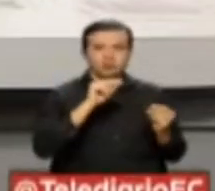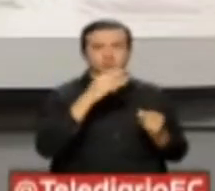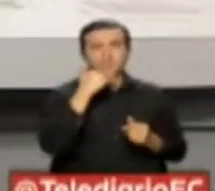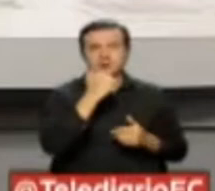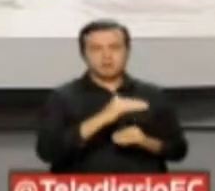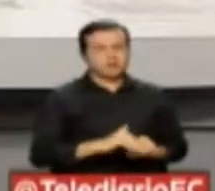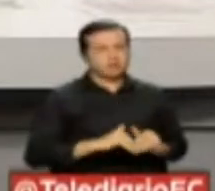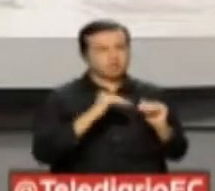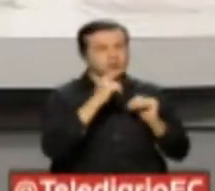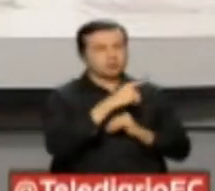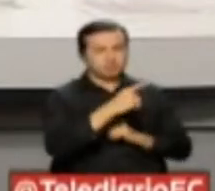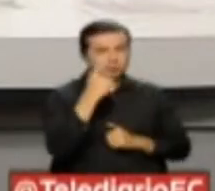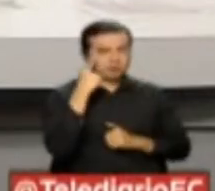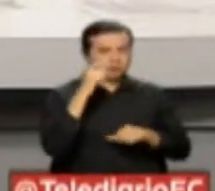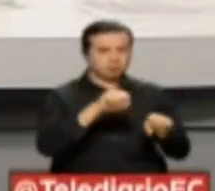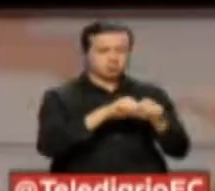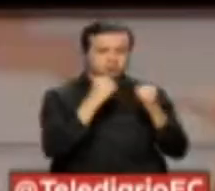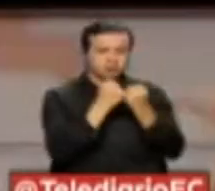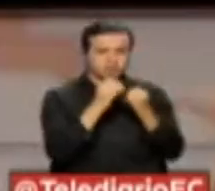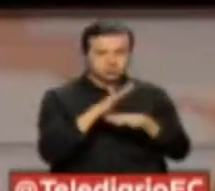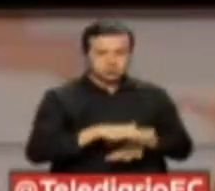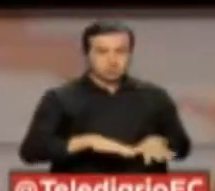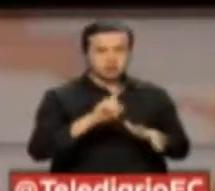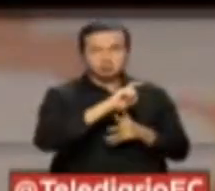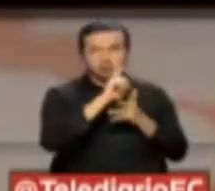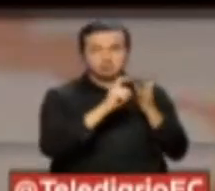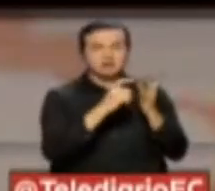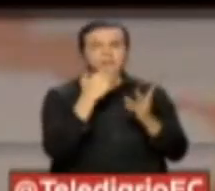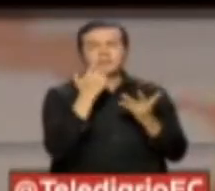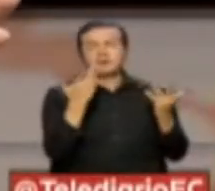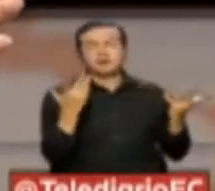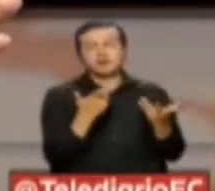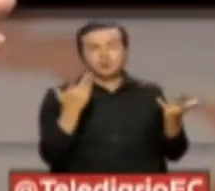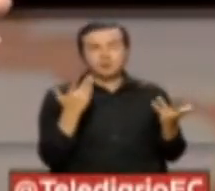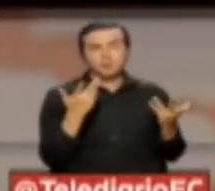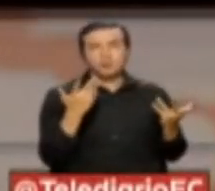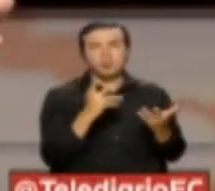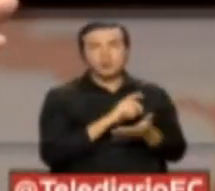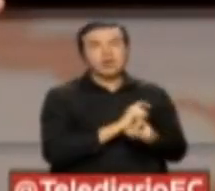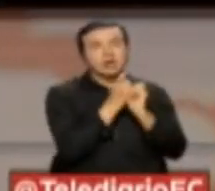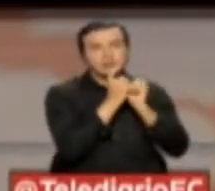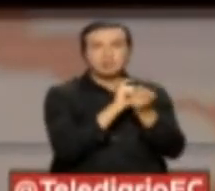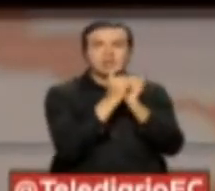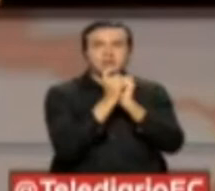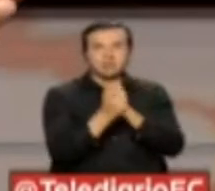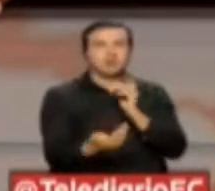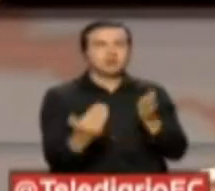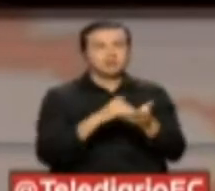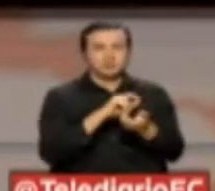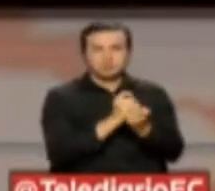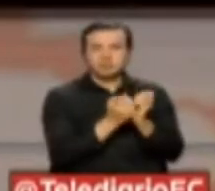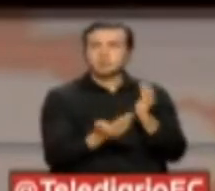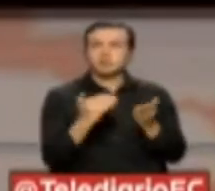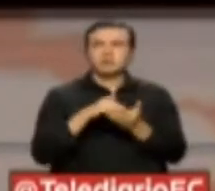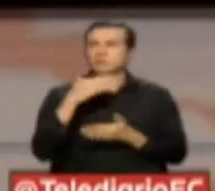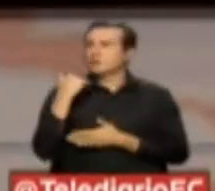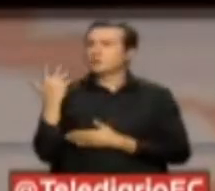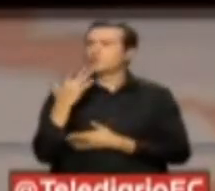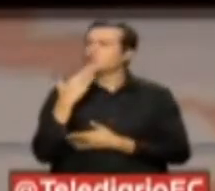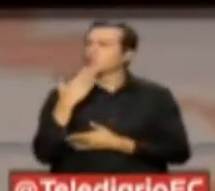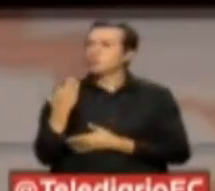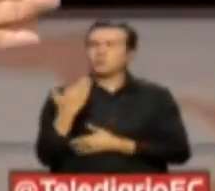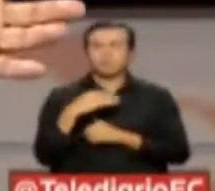porque usted en una sociedad se tiene que ir mejorándolas que uno tiene que ir borra y va de nuevo eso no es bien y mejoraría y